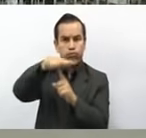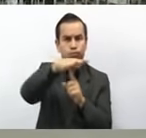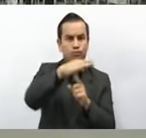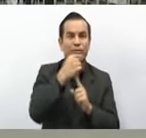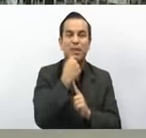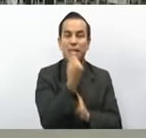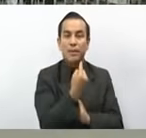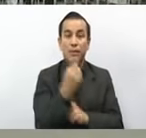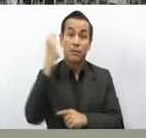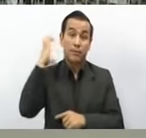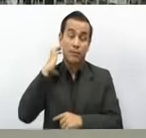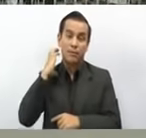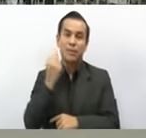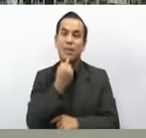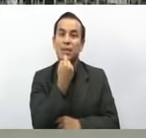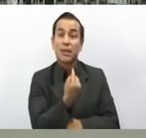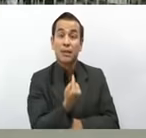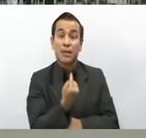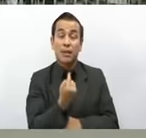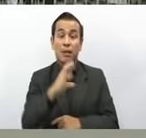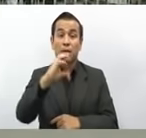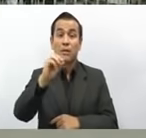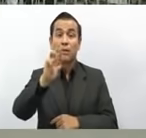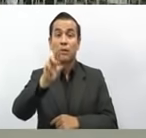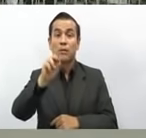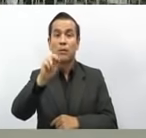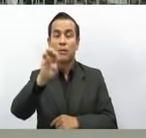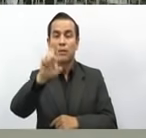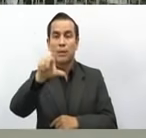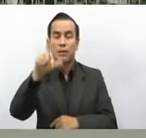comandante de dicha formación es el señor coronel,